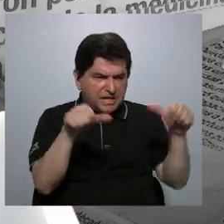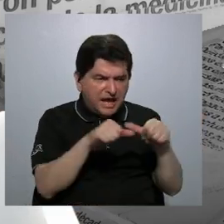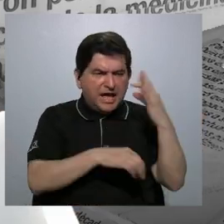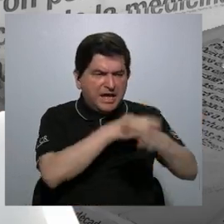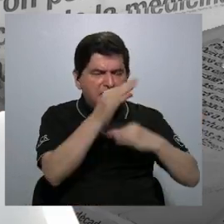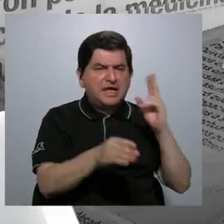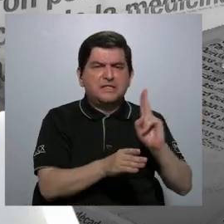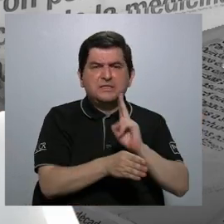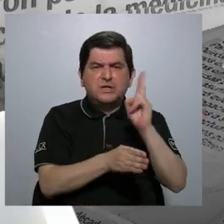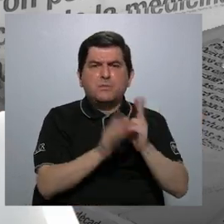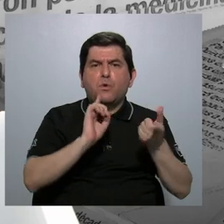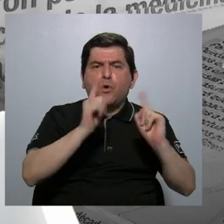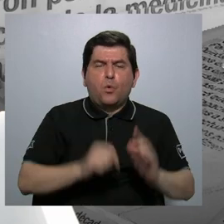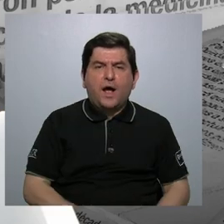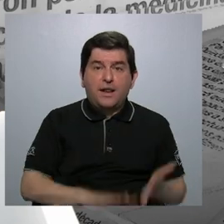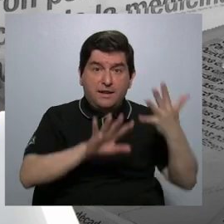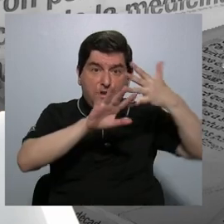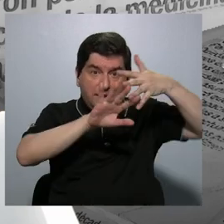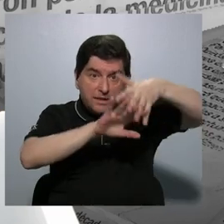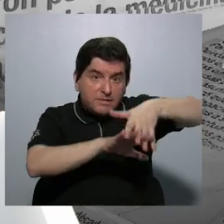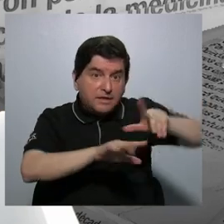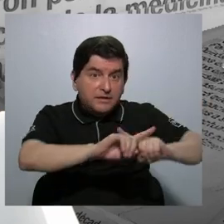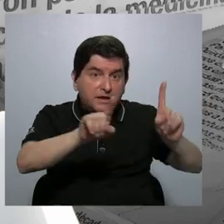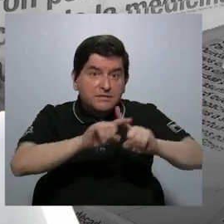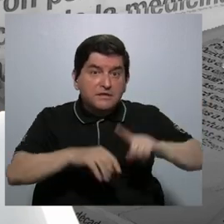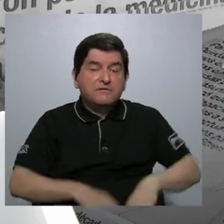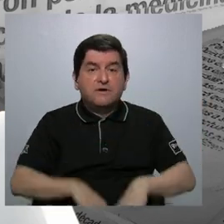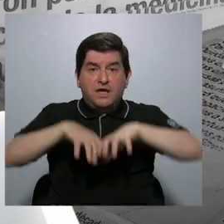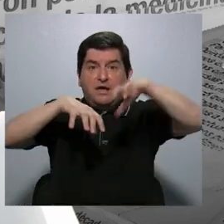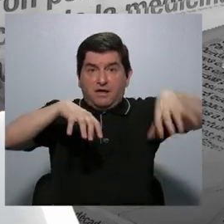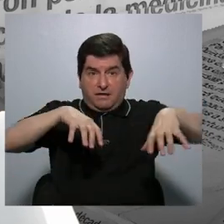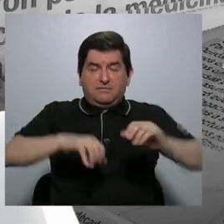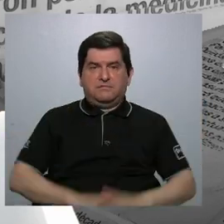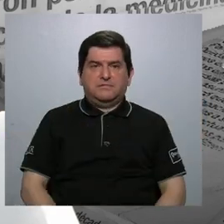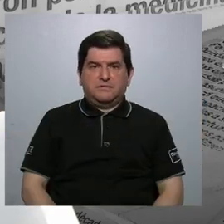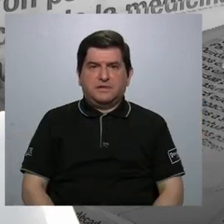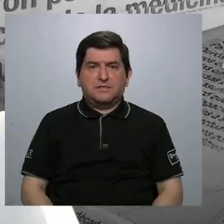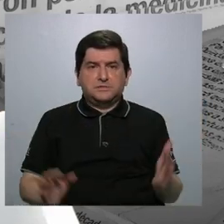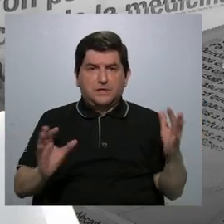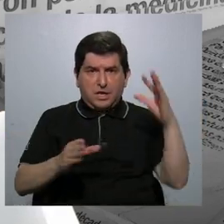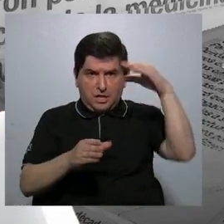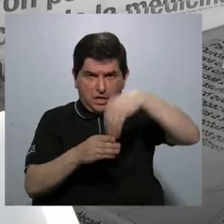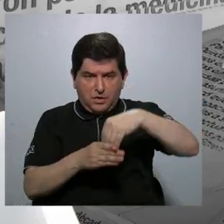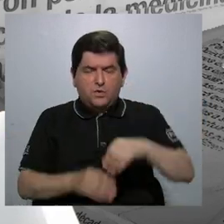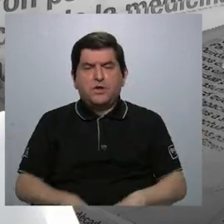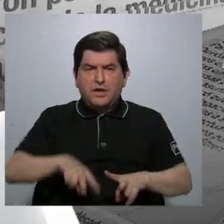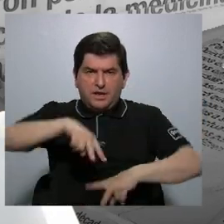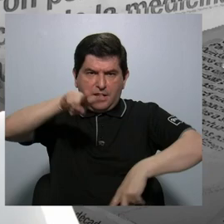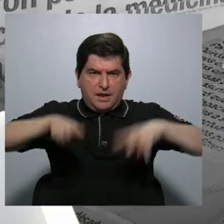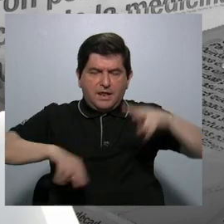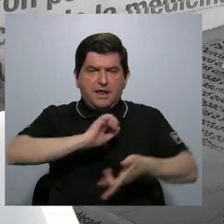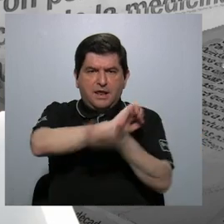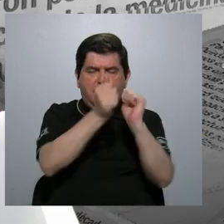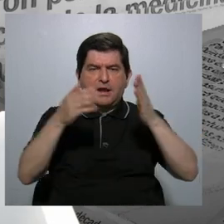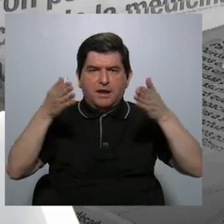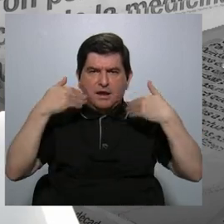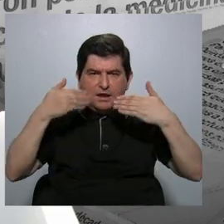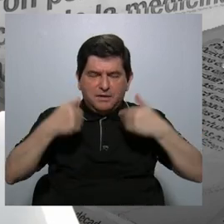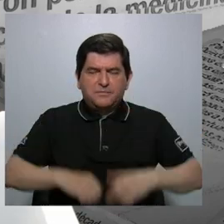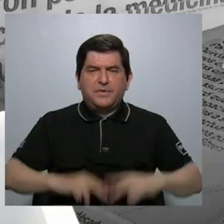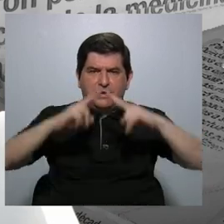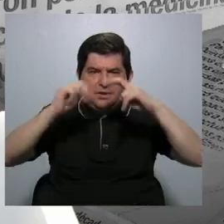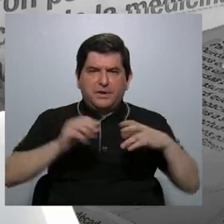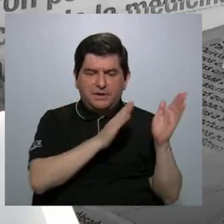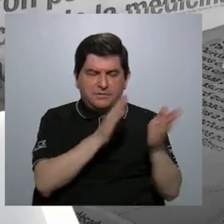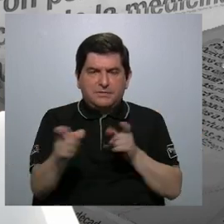qué tipo de uso, haya una integración entre los diferentes cantones y definitivamente se incluyan variables de cambio climático en los análisis de